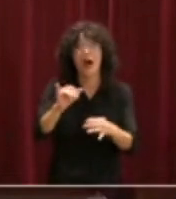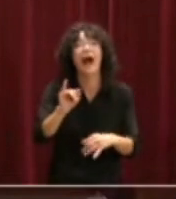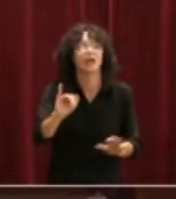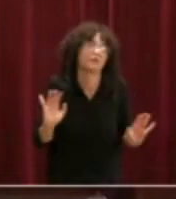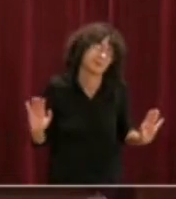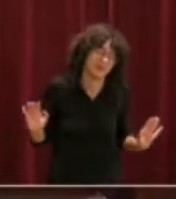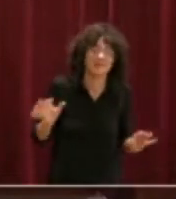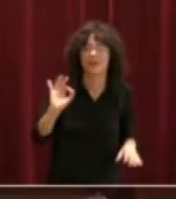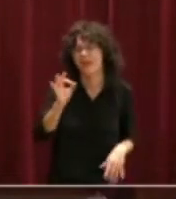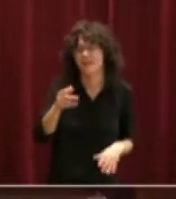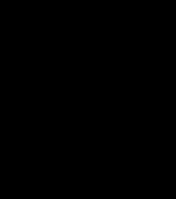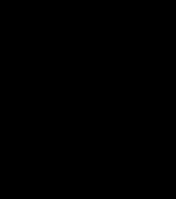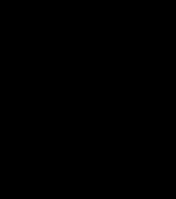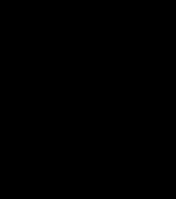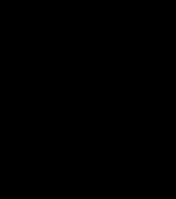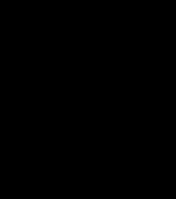algo deben